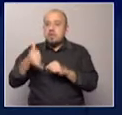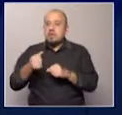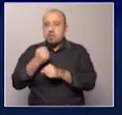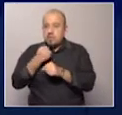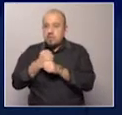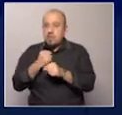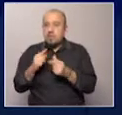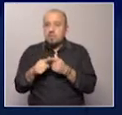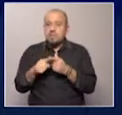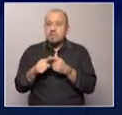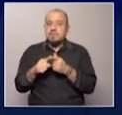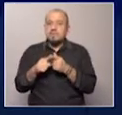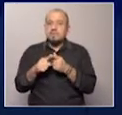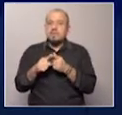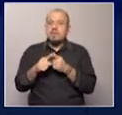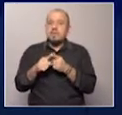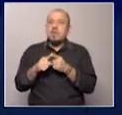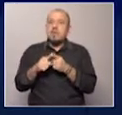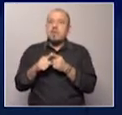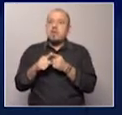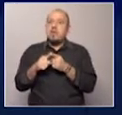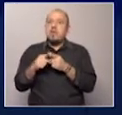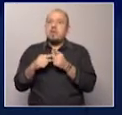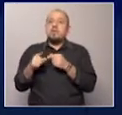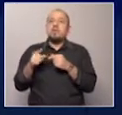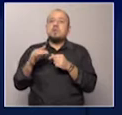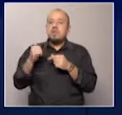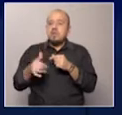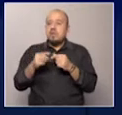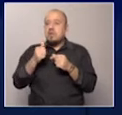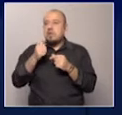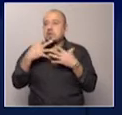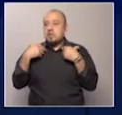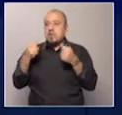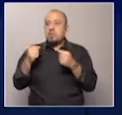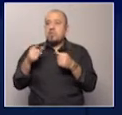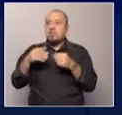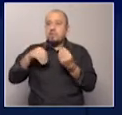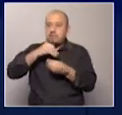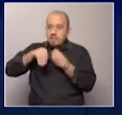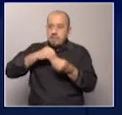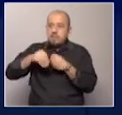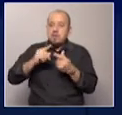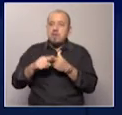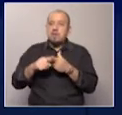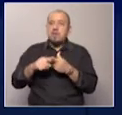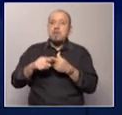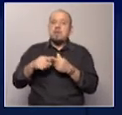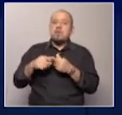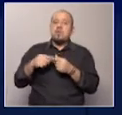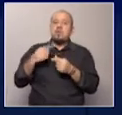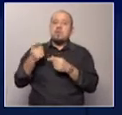de atender haber atendido de atender sus afecciones de salud si las tenían de sostener una familia eso tener una relación con otra persona